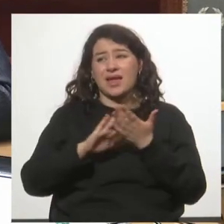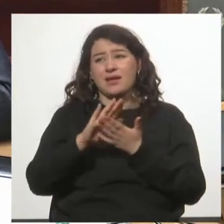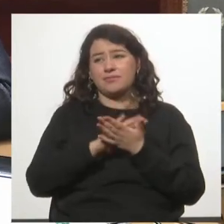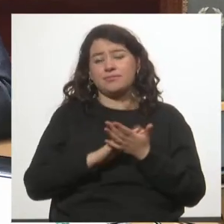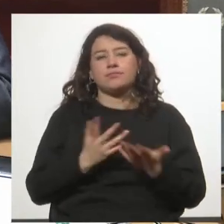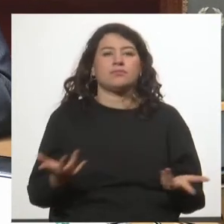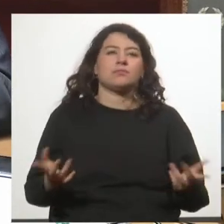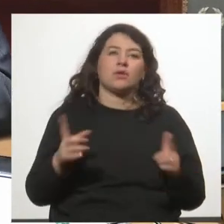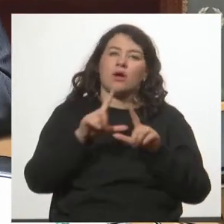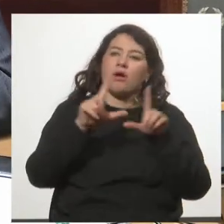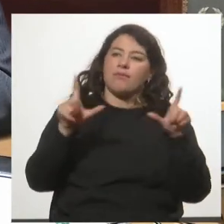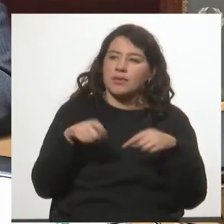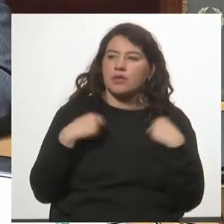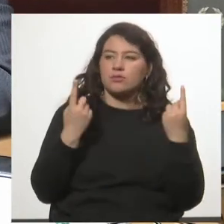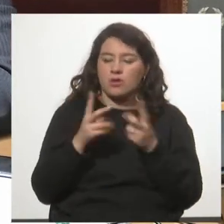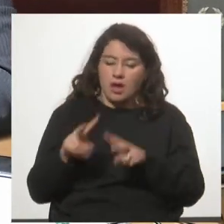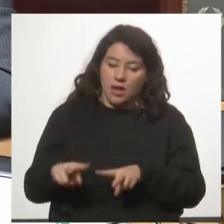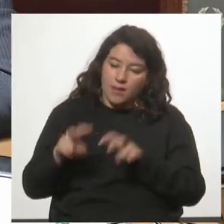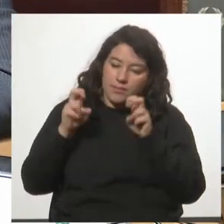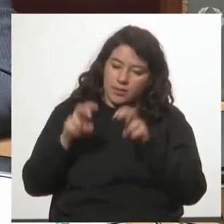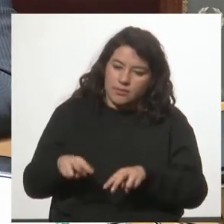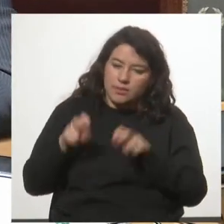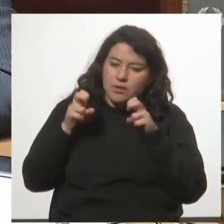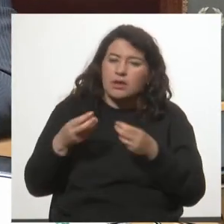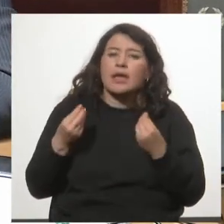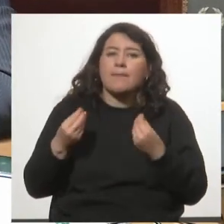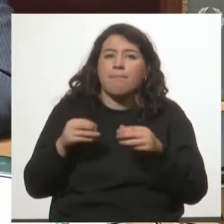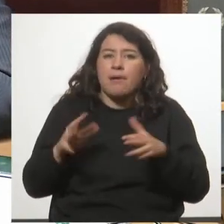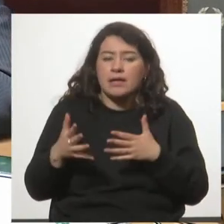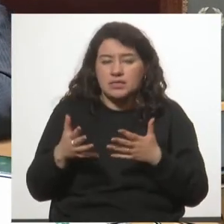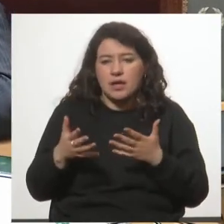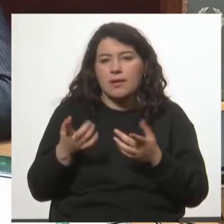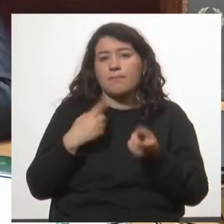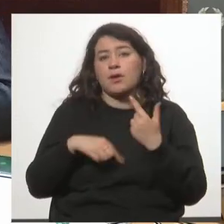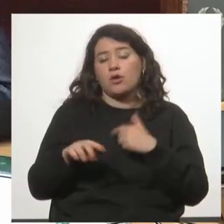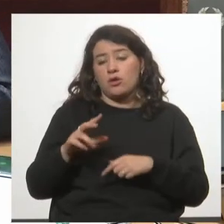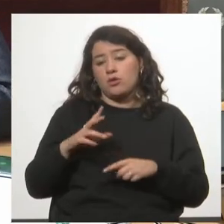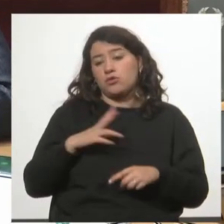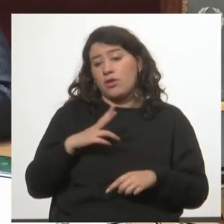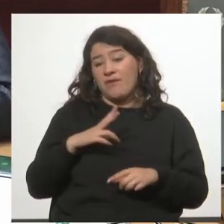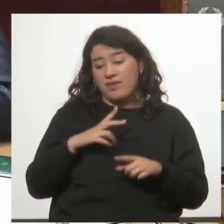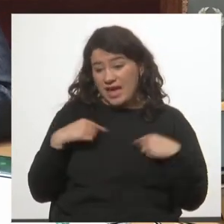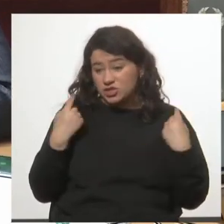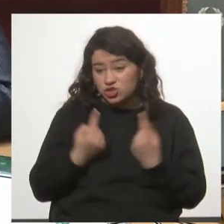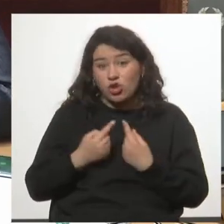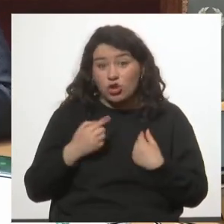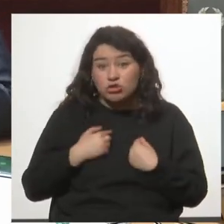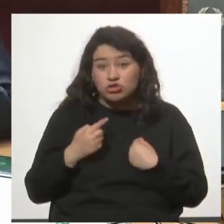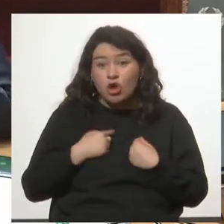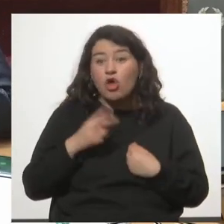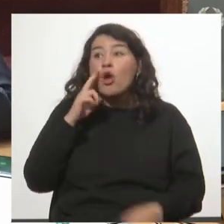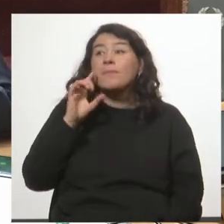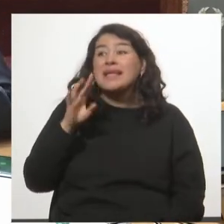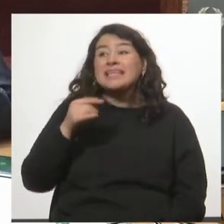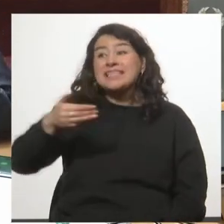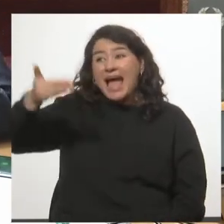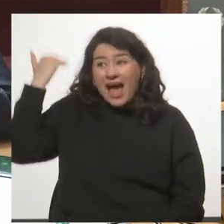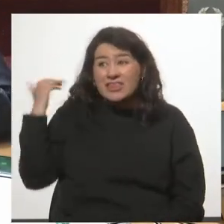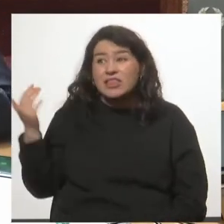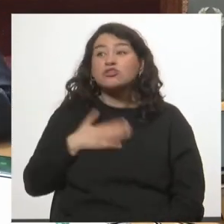obviamente hicimos la investigación administrativa correspondiente pero yo todavía sigo contestando adaptas del 2015